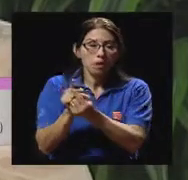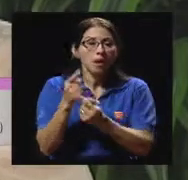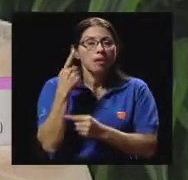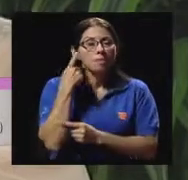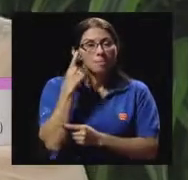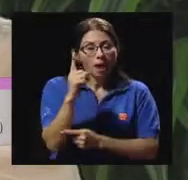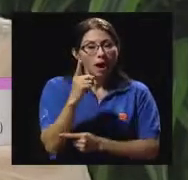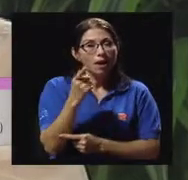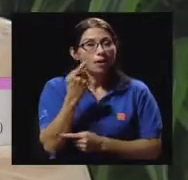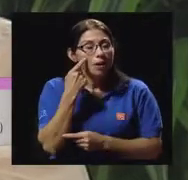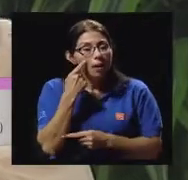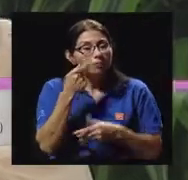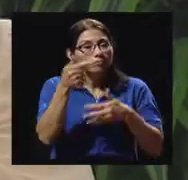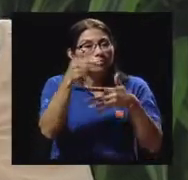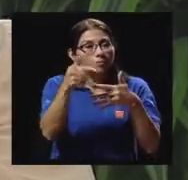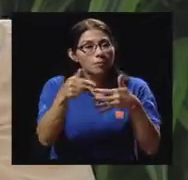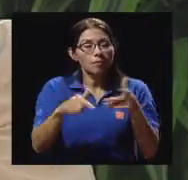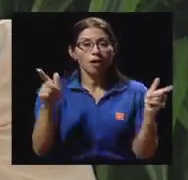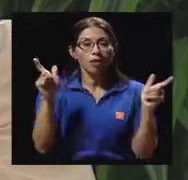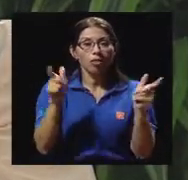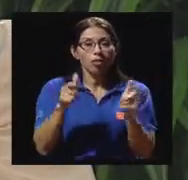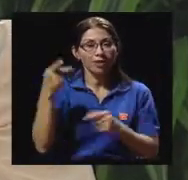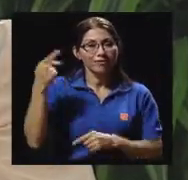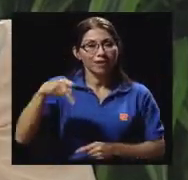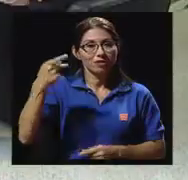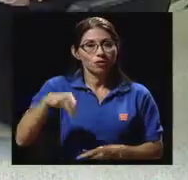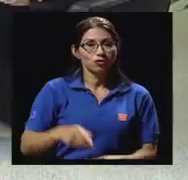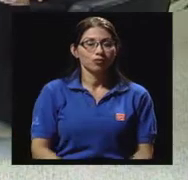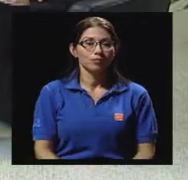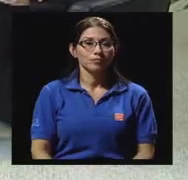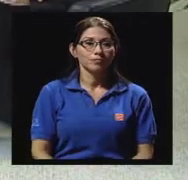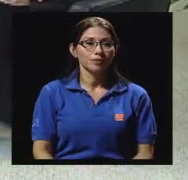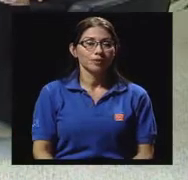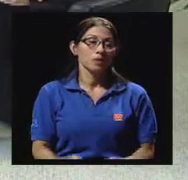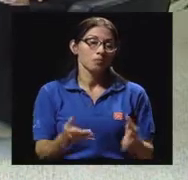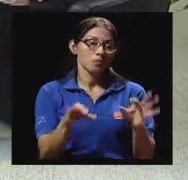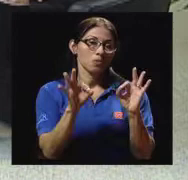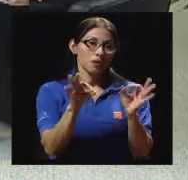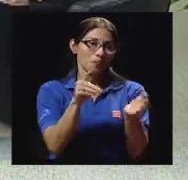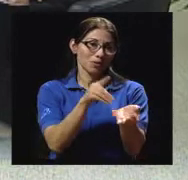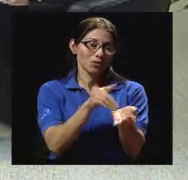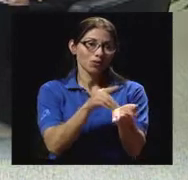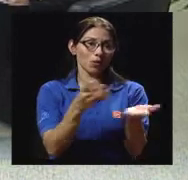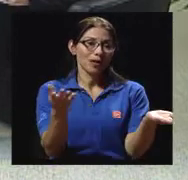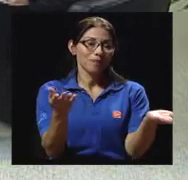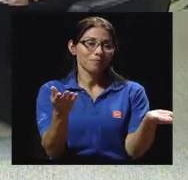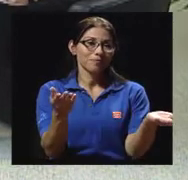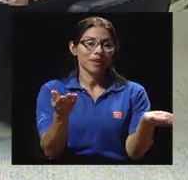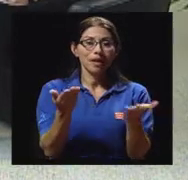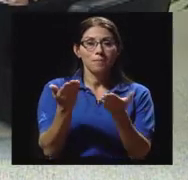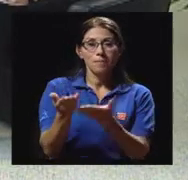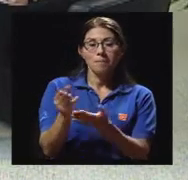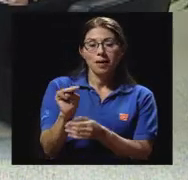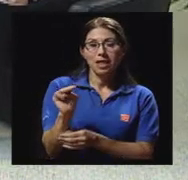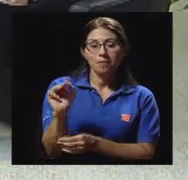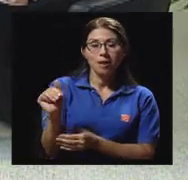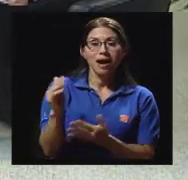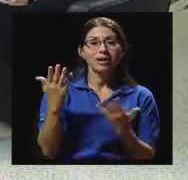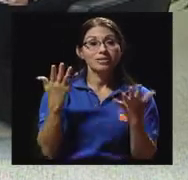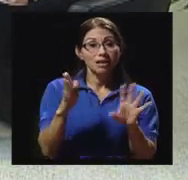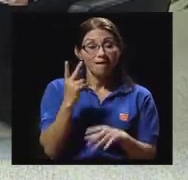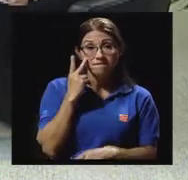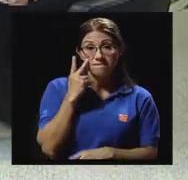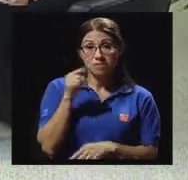que se solicite para ver esa disminución de riesgos. Uh-huh. Muy bien. Pues, doctora Amador, María del Mar,